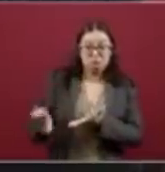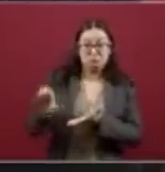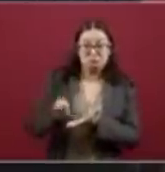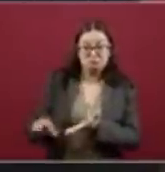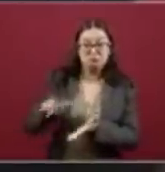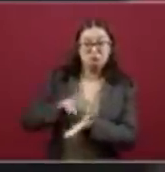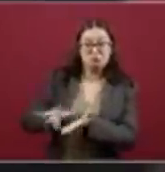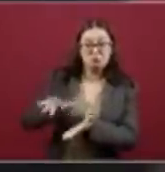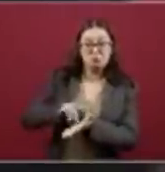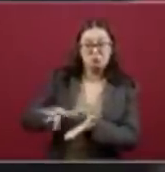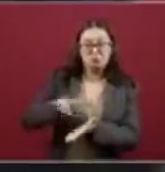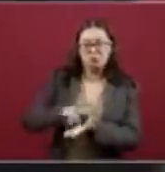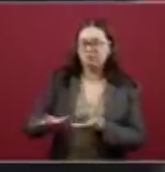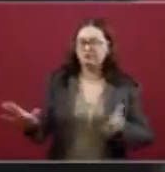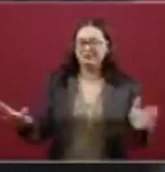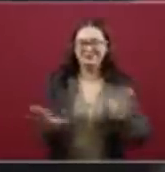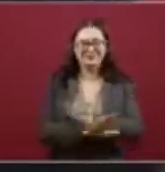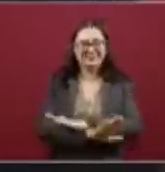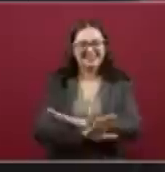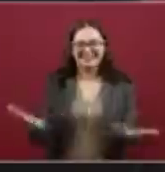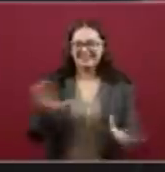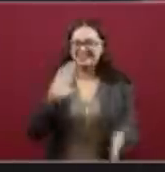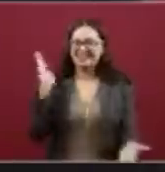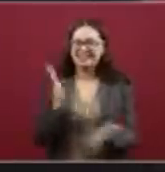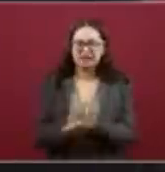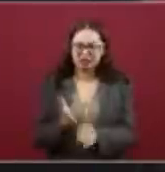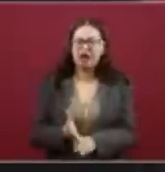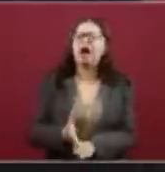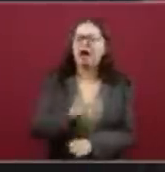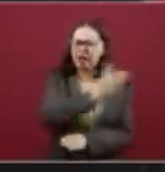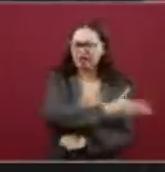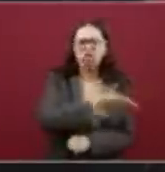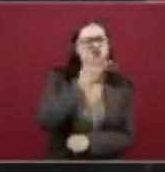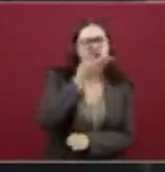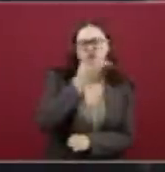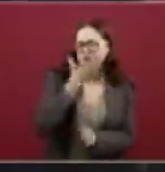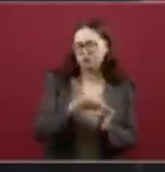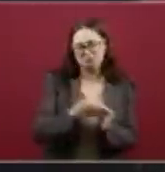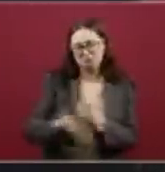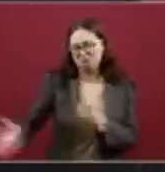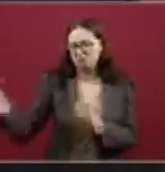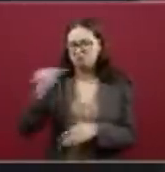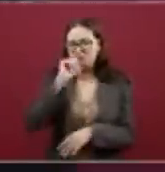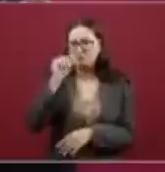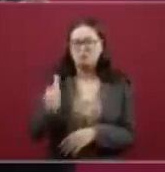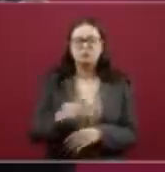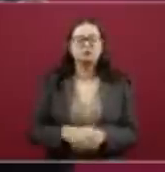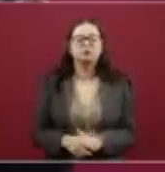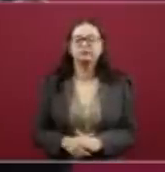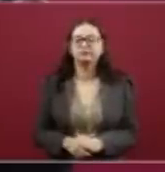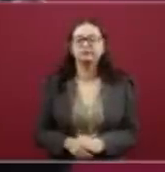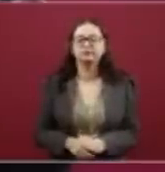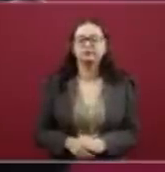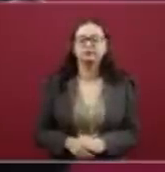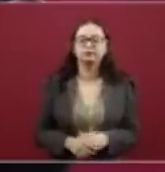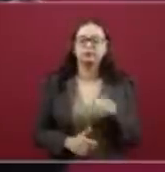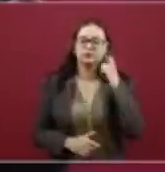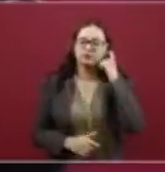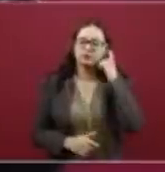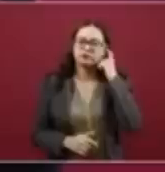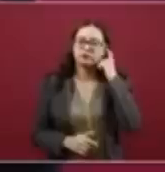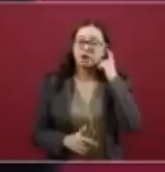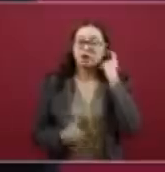para favorecer a candidatos y partidos, nada de entregar migajas, frijol